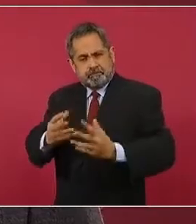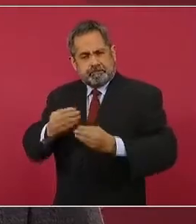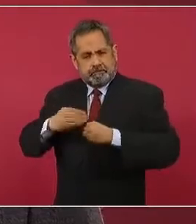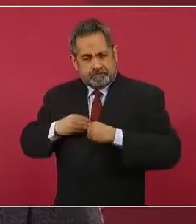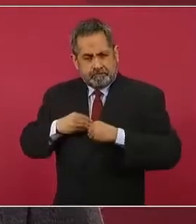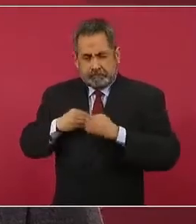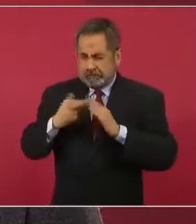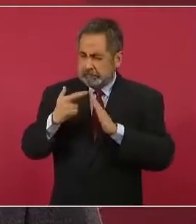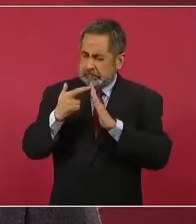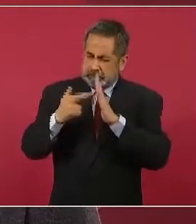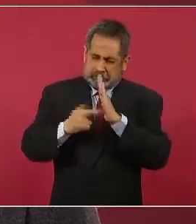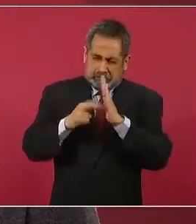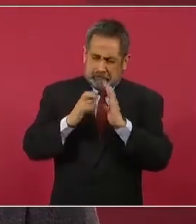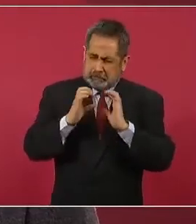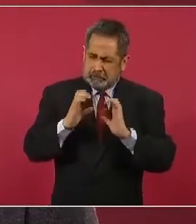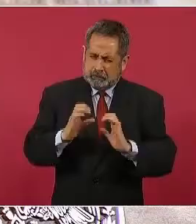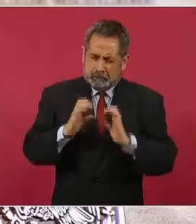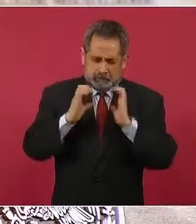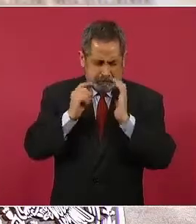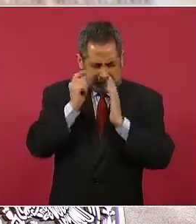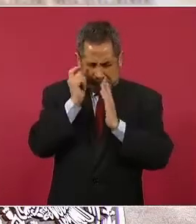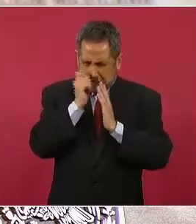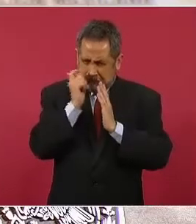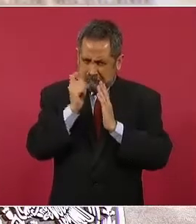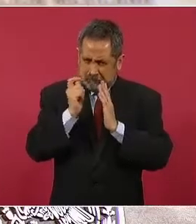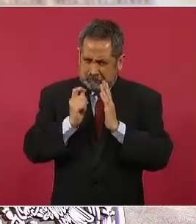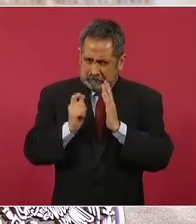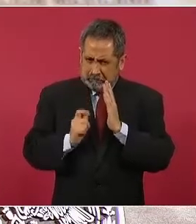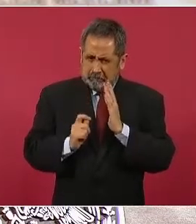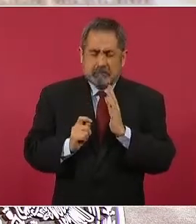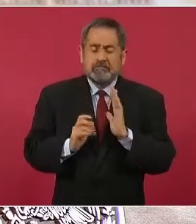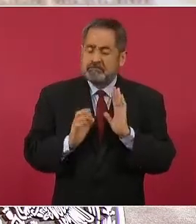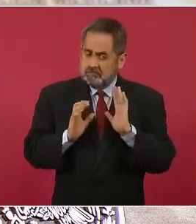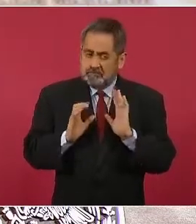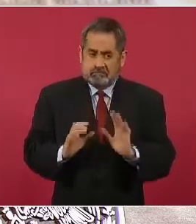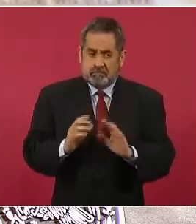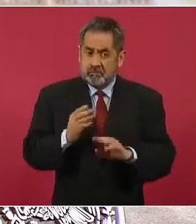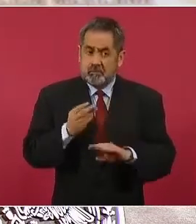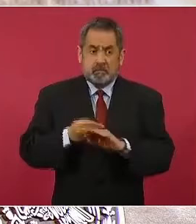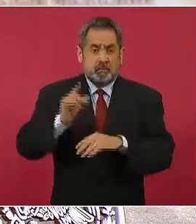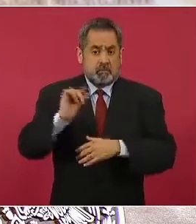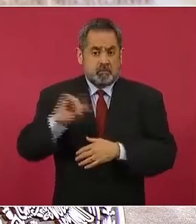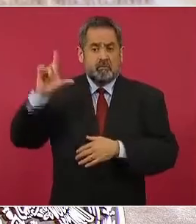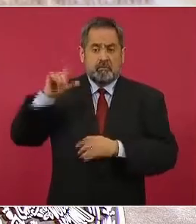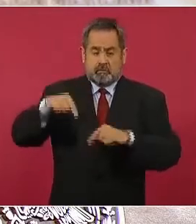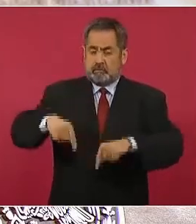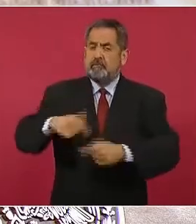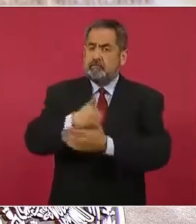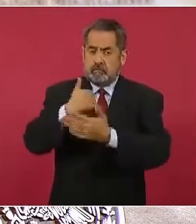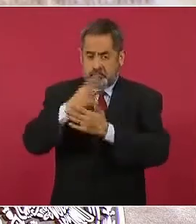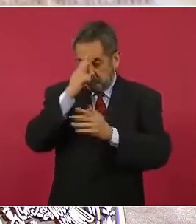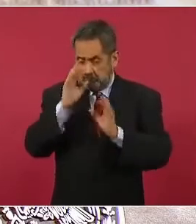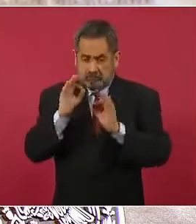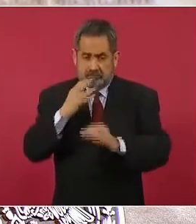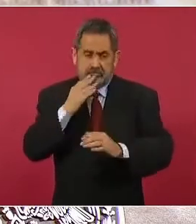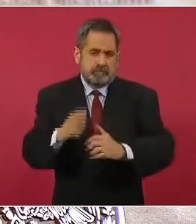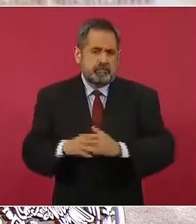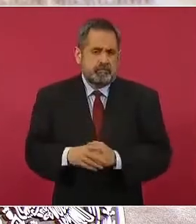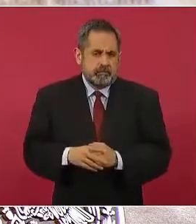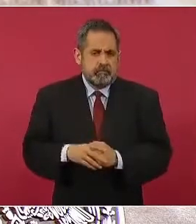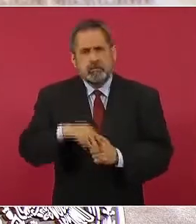tener este informe. Hay lugares, por ejemplo, me consta que en la Ciudad de